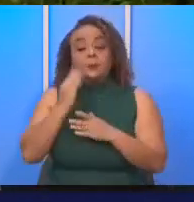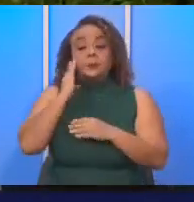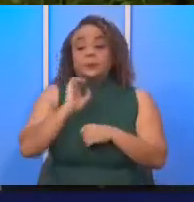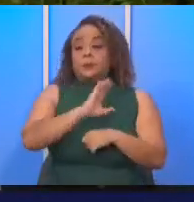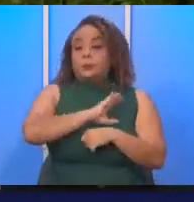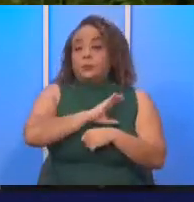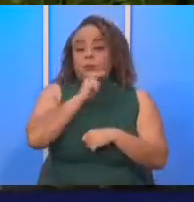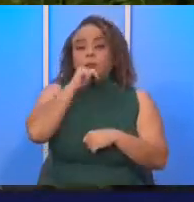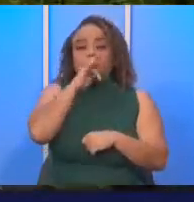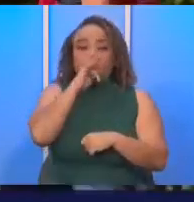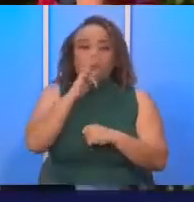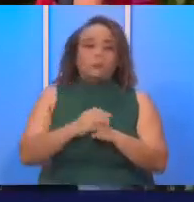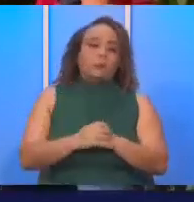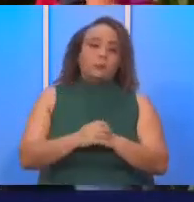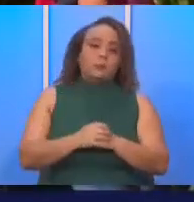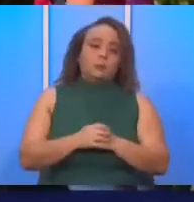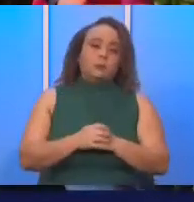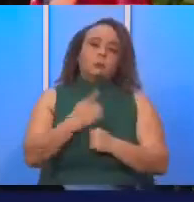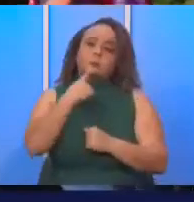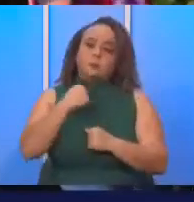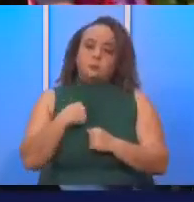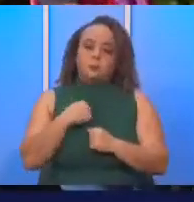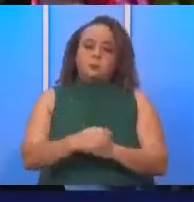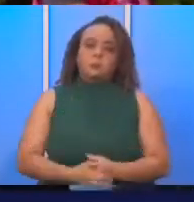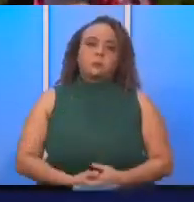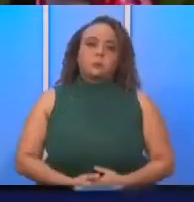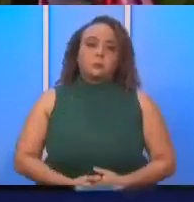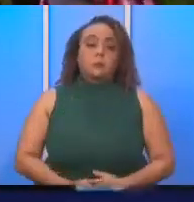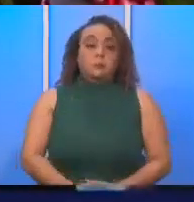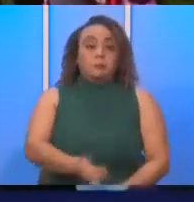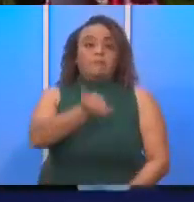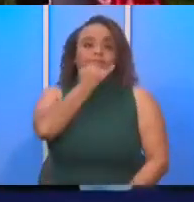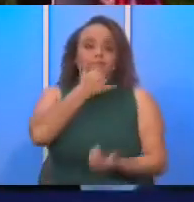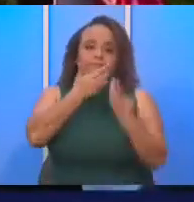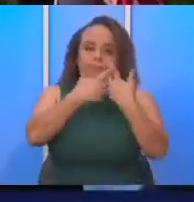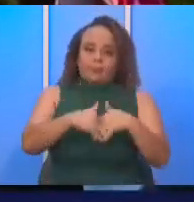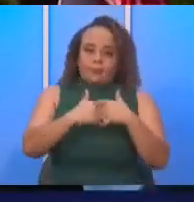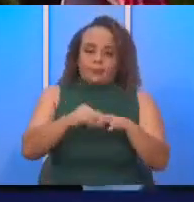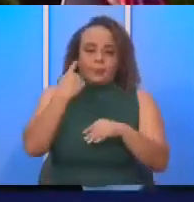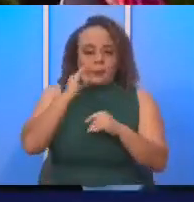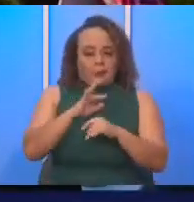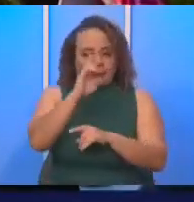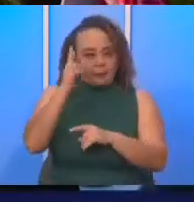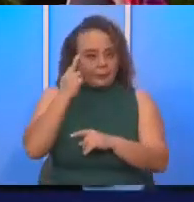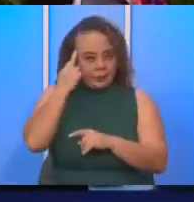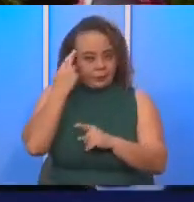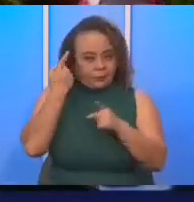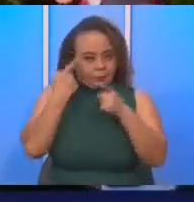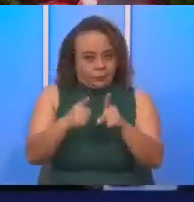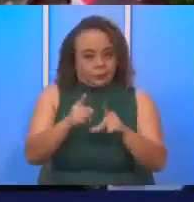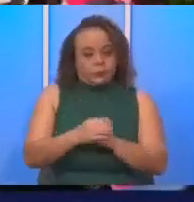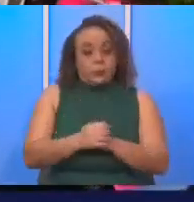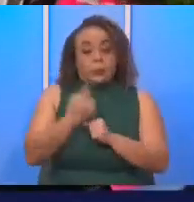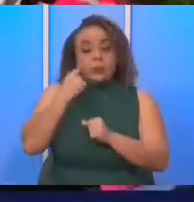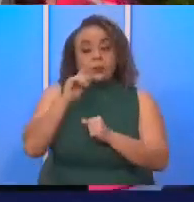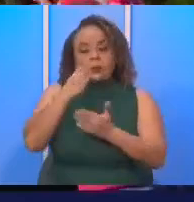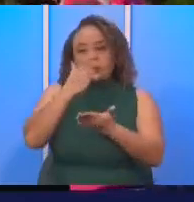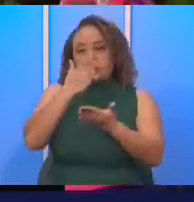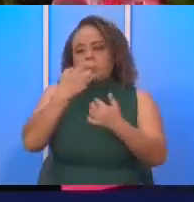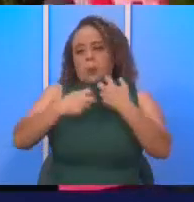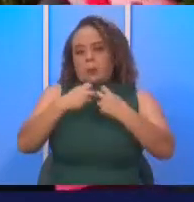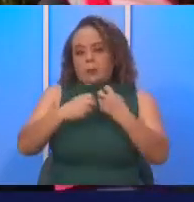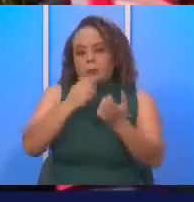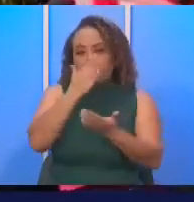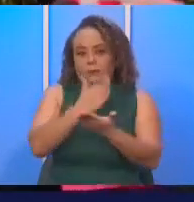la policía de tránsito, nos indicaban que la falla mecánica, aparentemente la causa, al parecer sería una falla en los